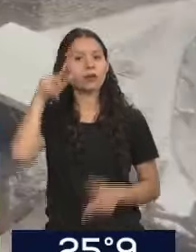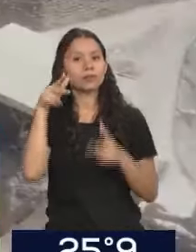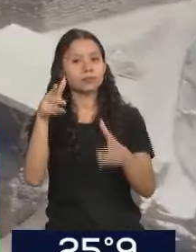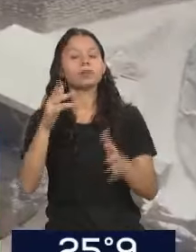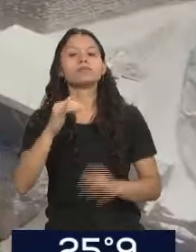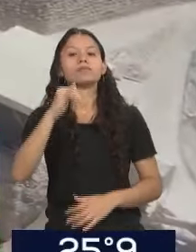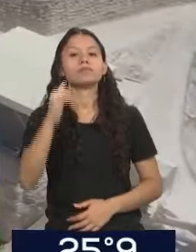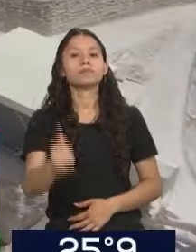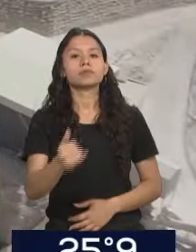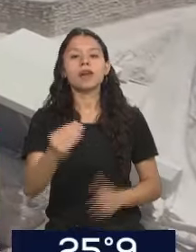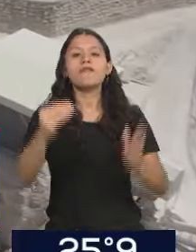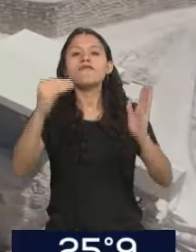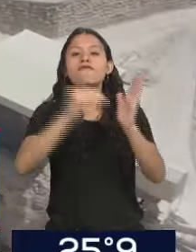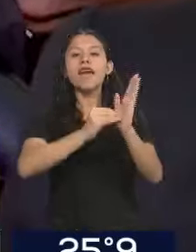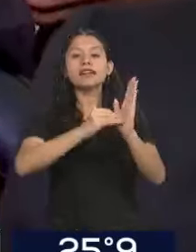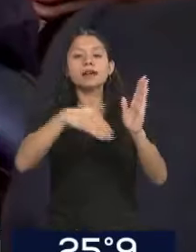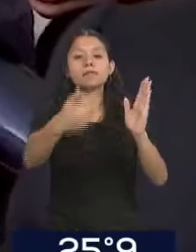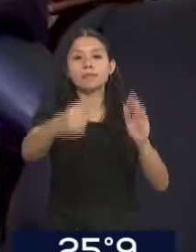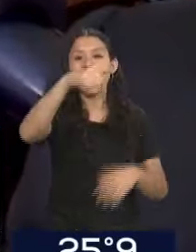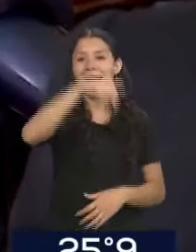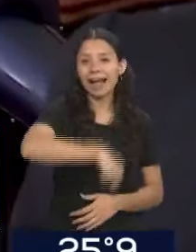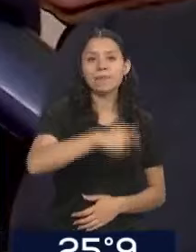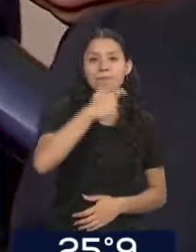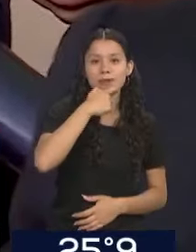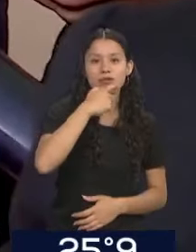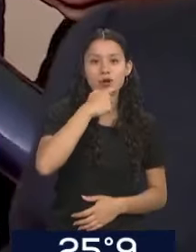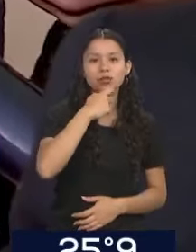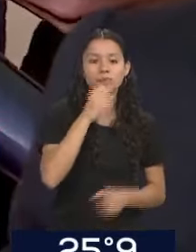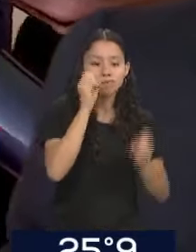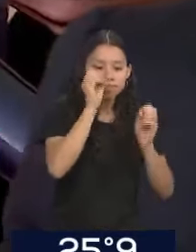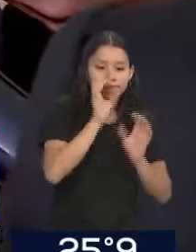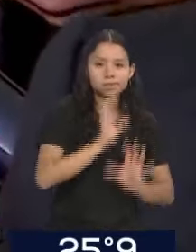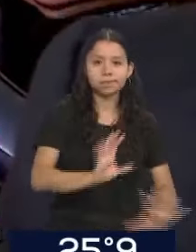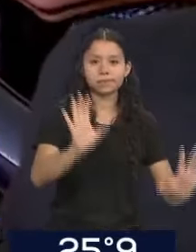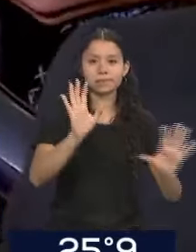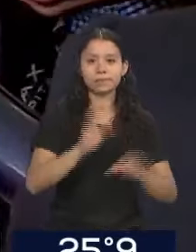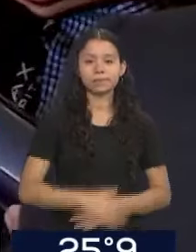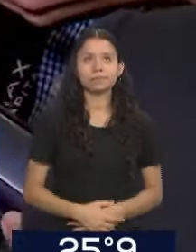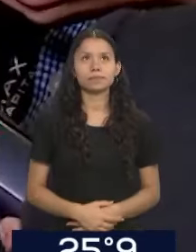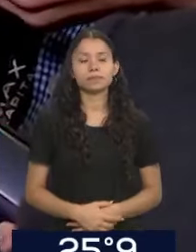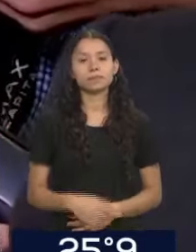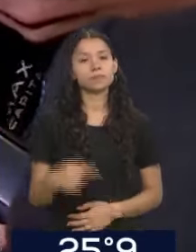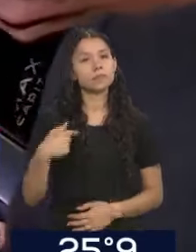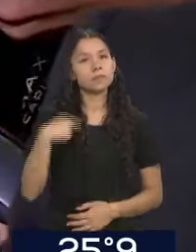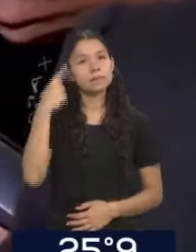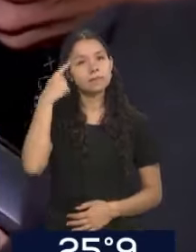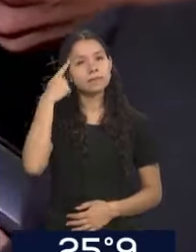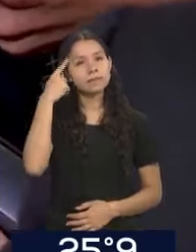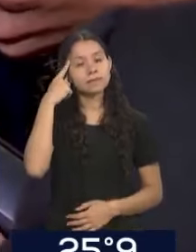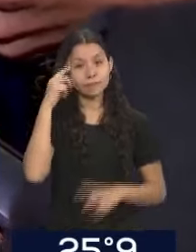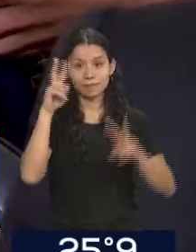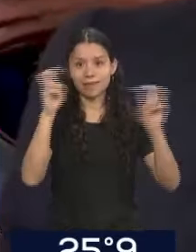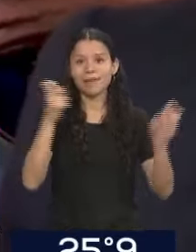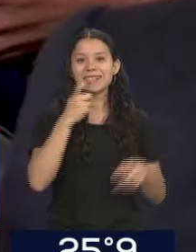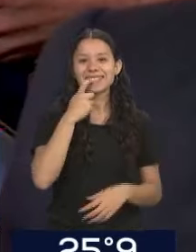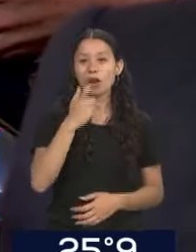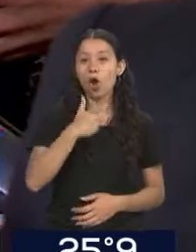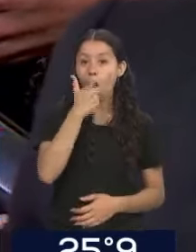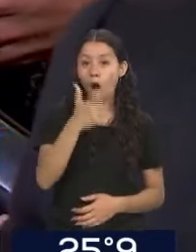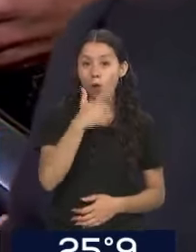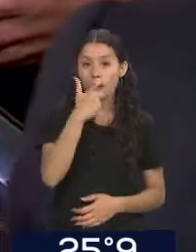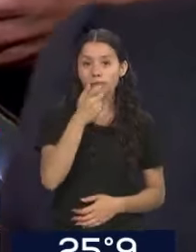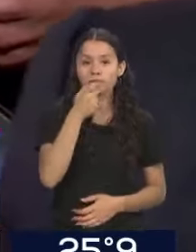fecha para la explotación de cobre acá. Y lo del cobre, yo estimo que si son positivas algunas de las exploraciones de